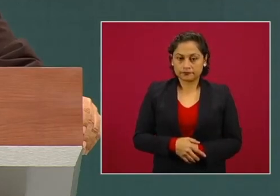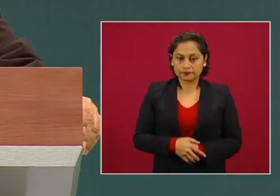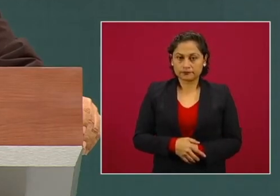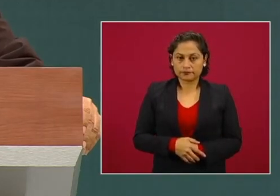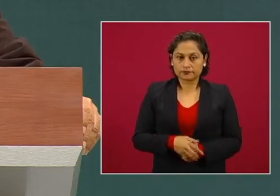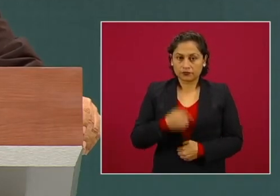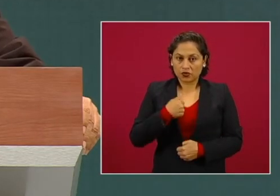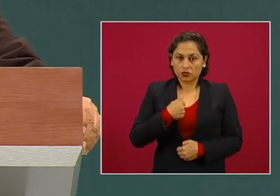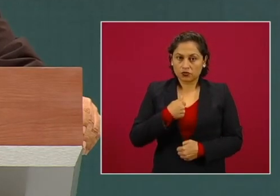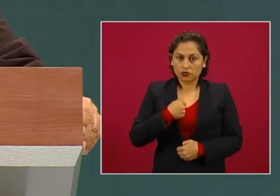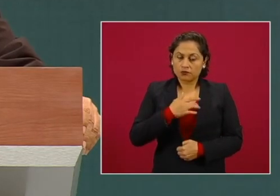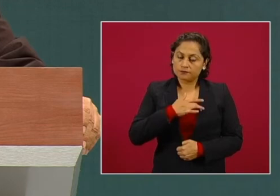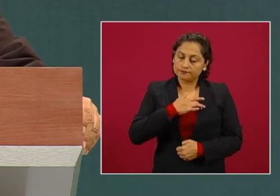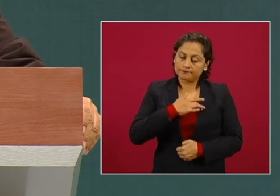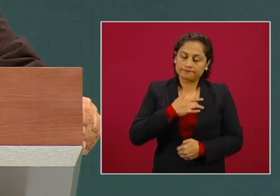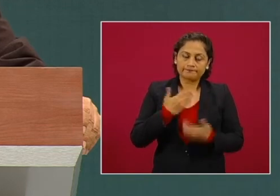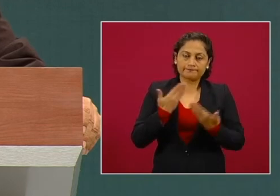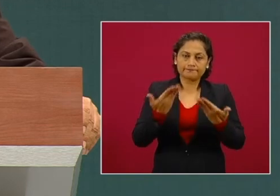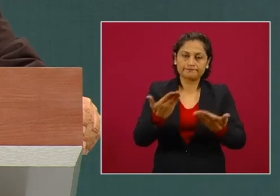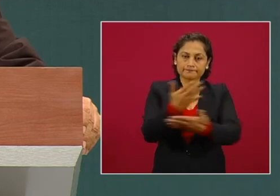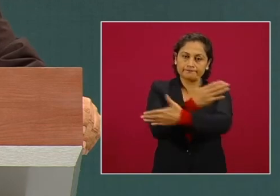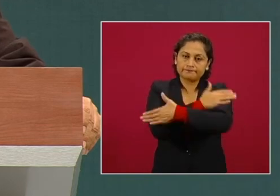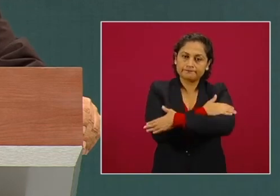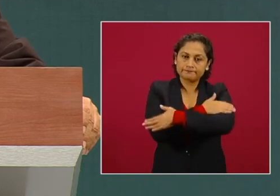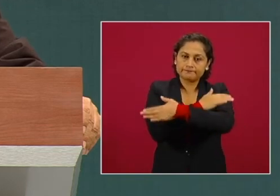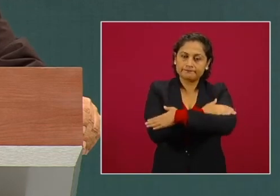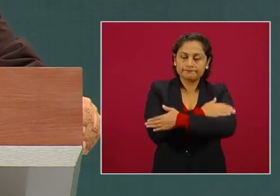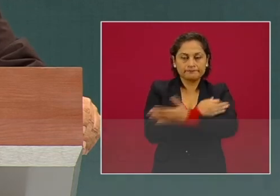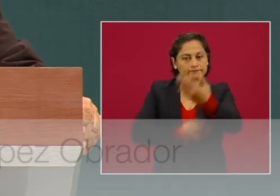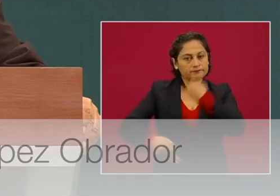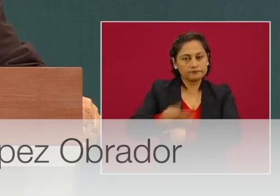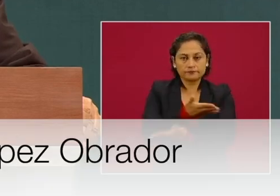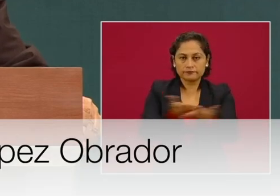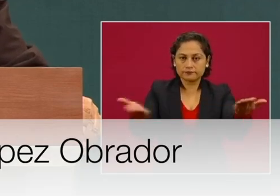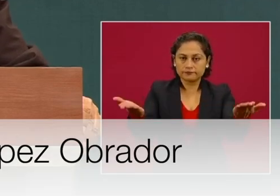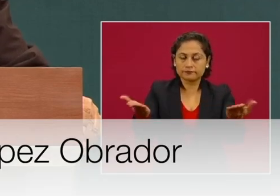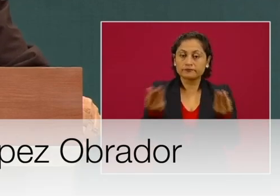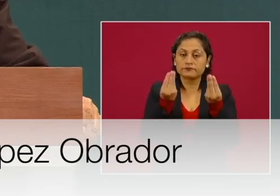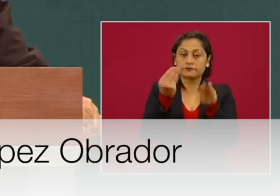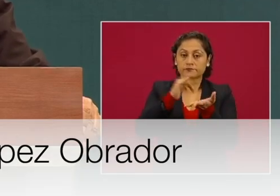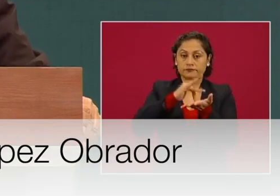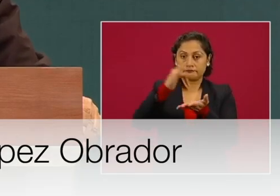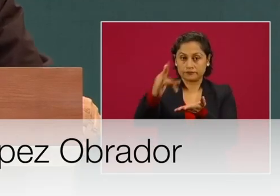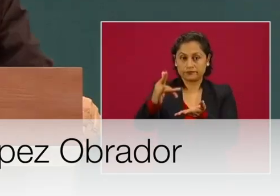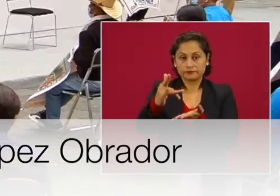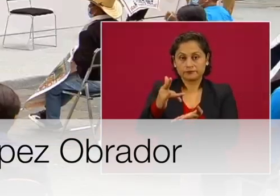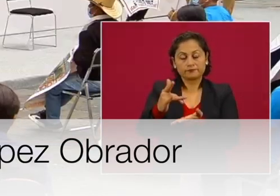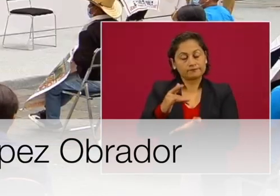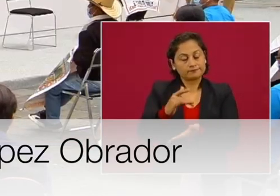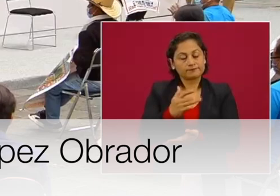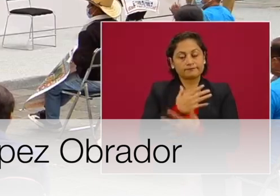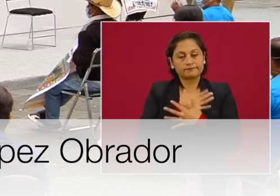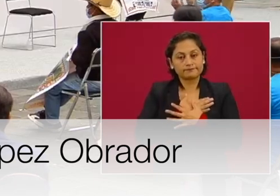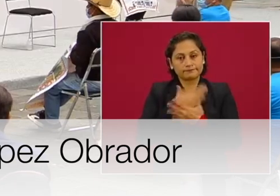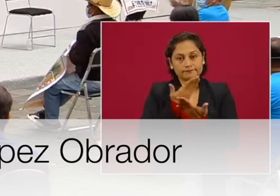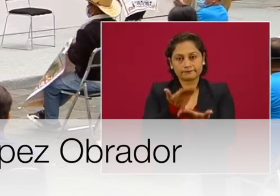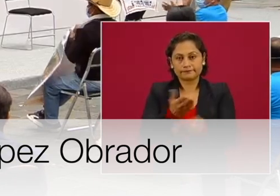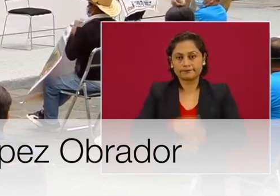sinceramente un abrazo a todas ya todos ustedes muchas gracias de todo corazón